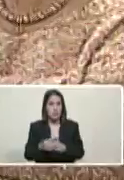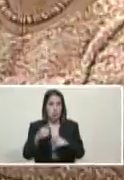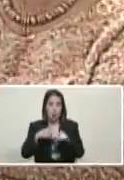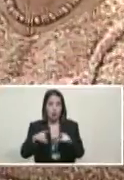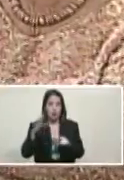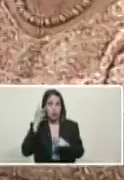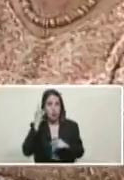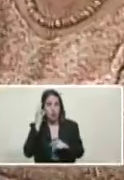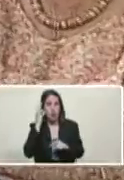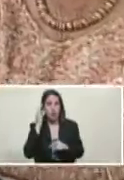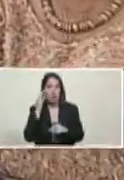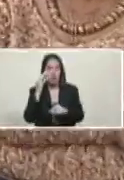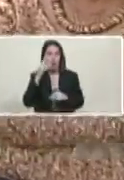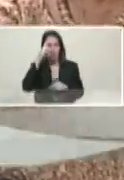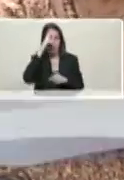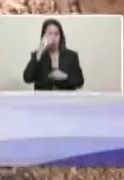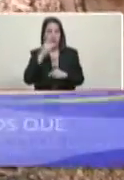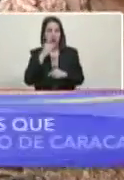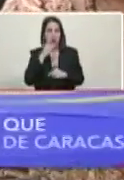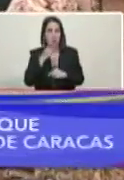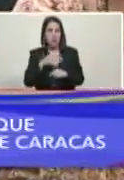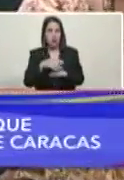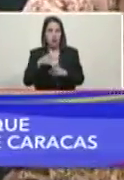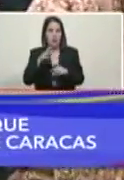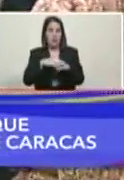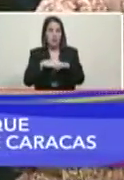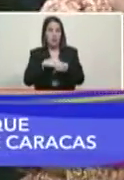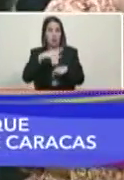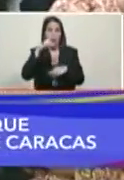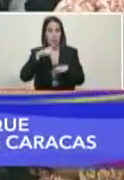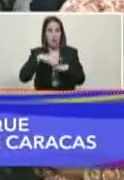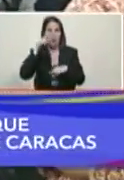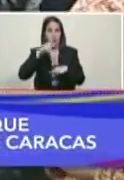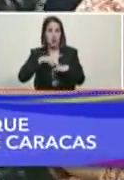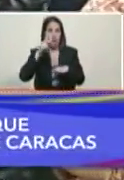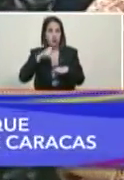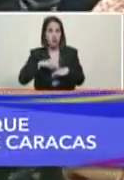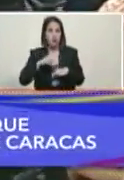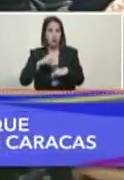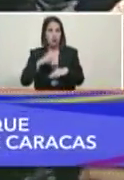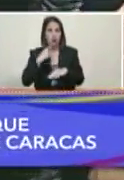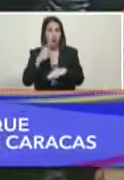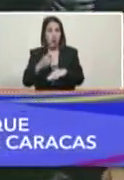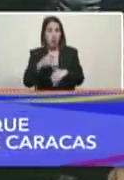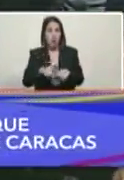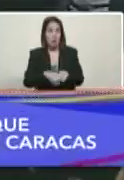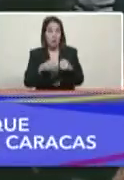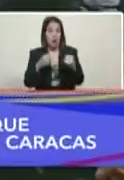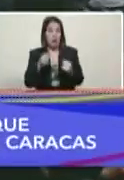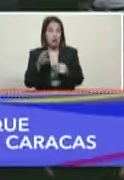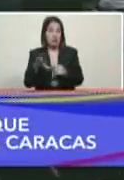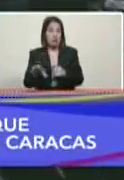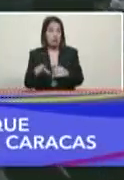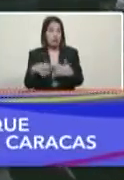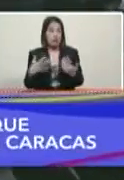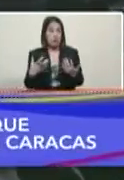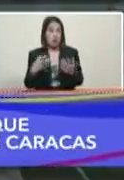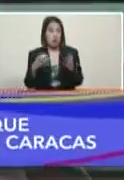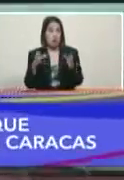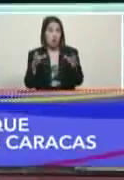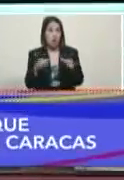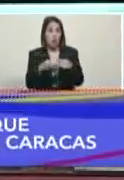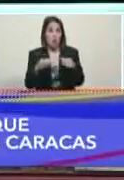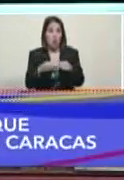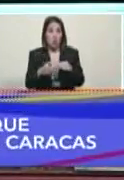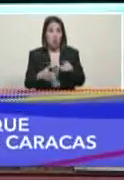mujeres puertorriqueñas, jóvenes, musulmanas, el país excluido, un grupo de líderes